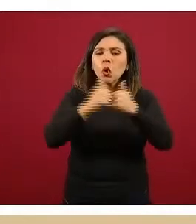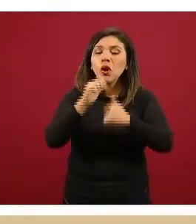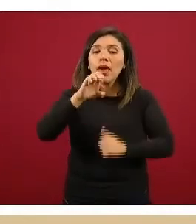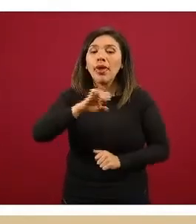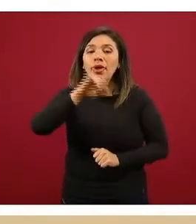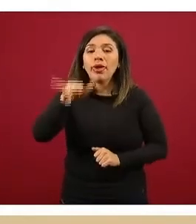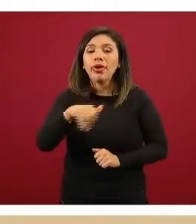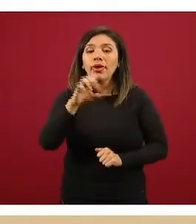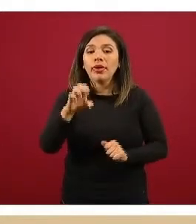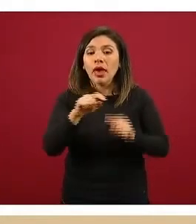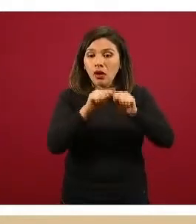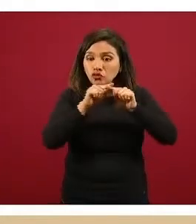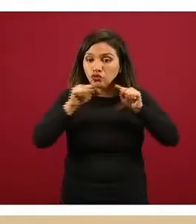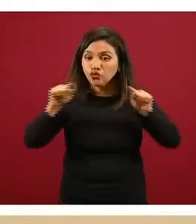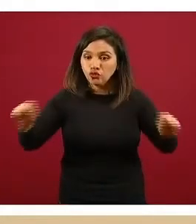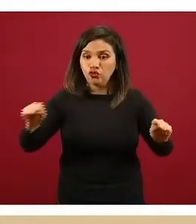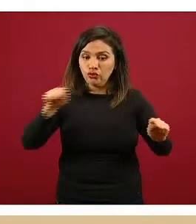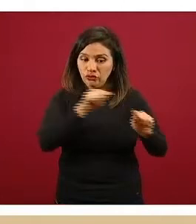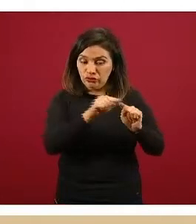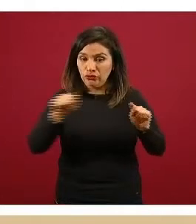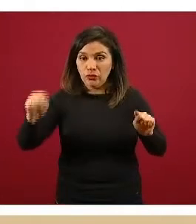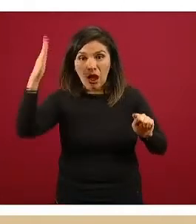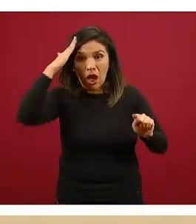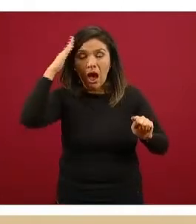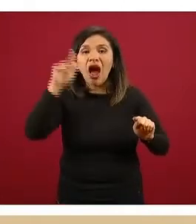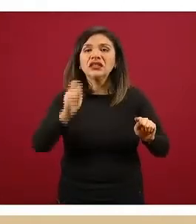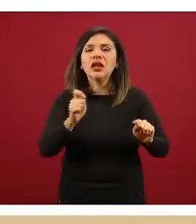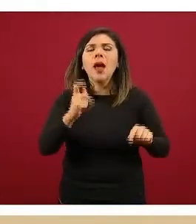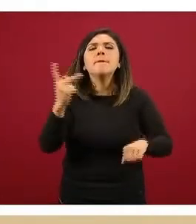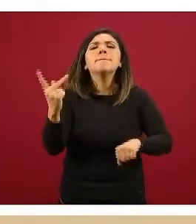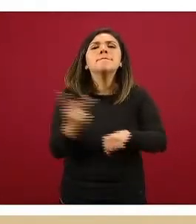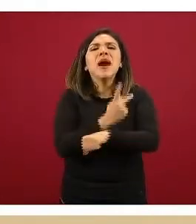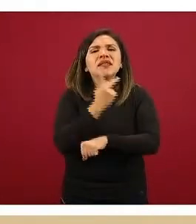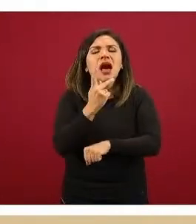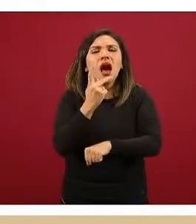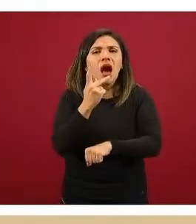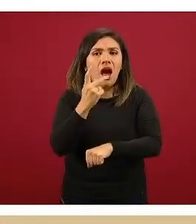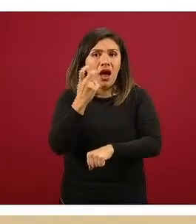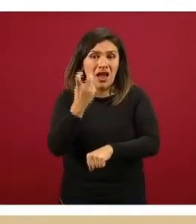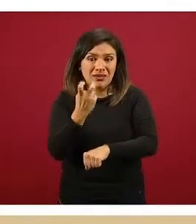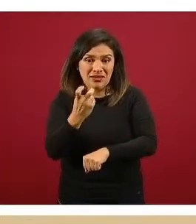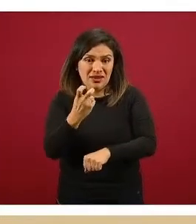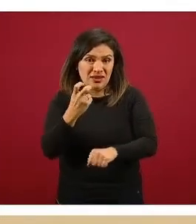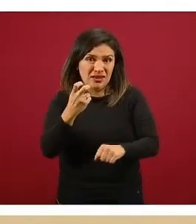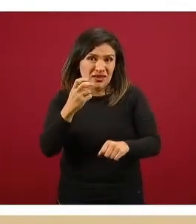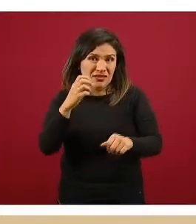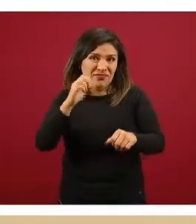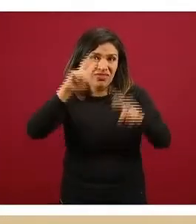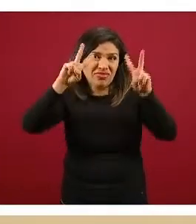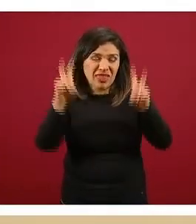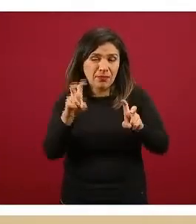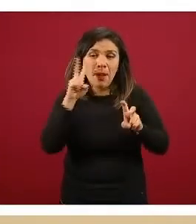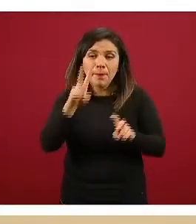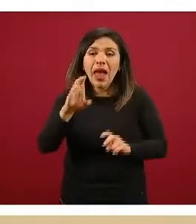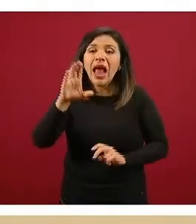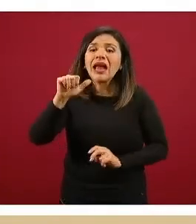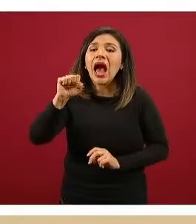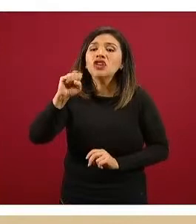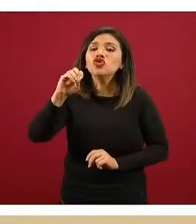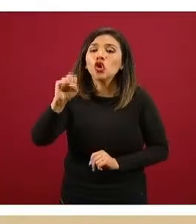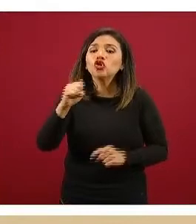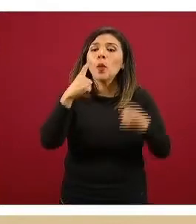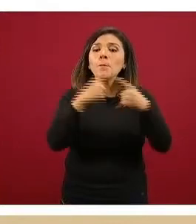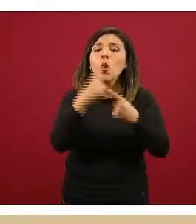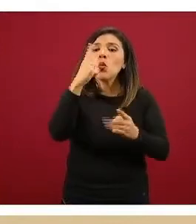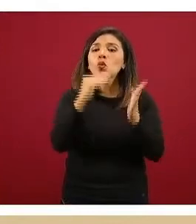eje horizontal de lo que ocurre en un fenómeno. En este caso concreto, observen que son casos por